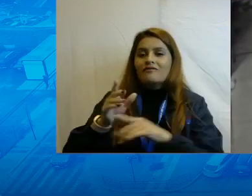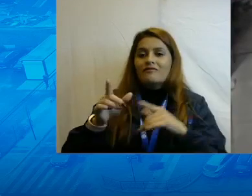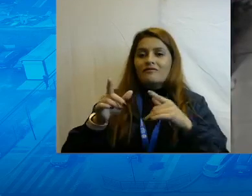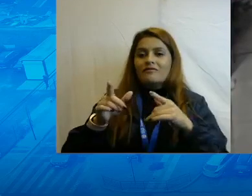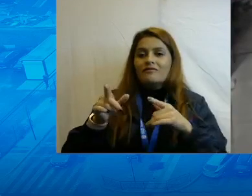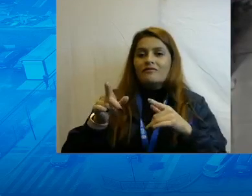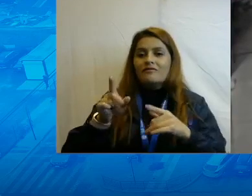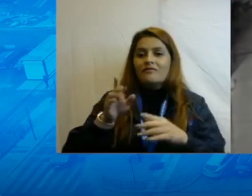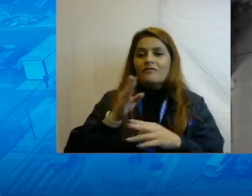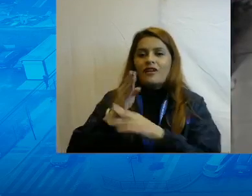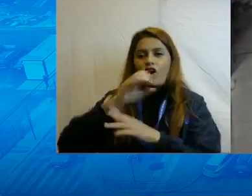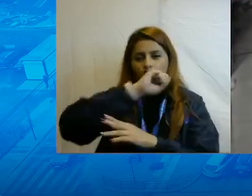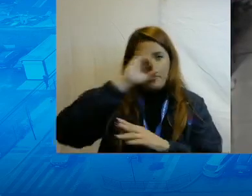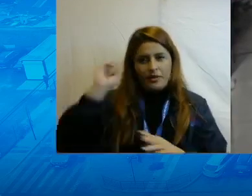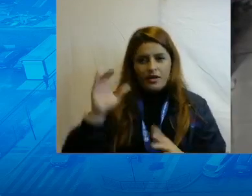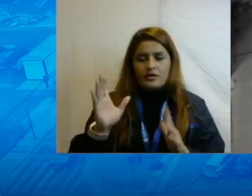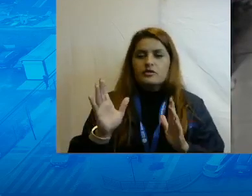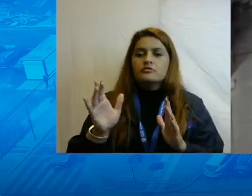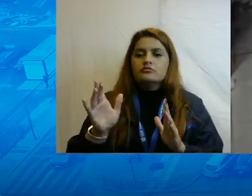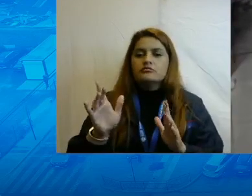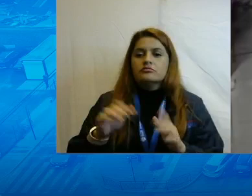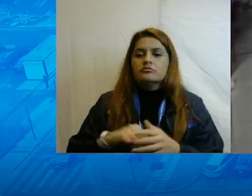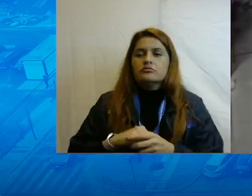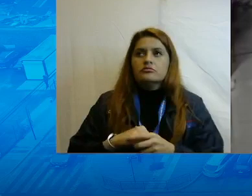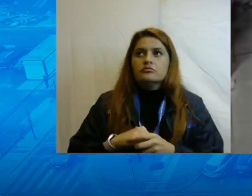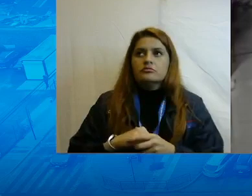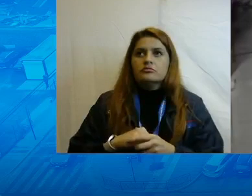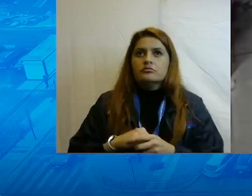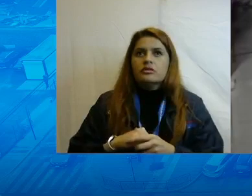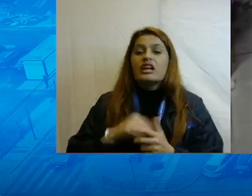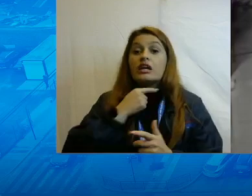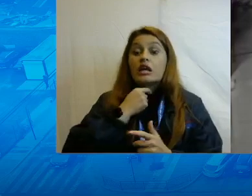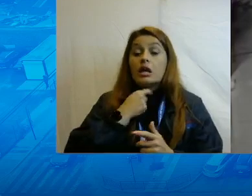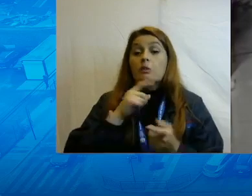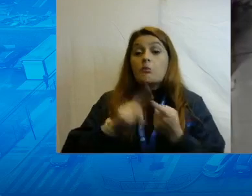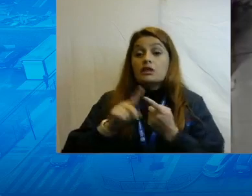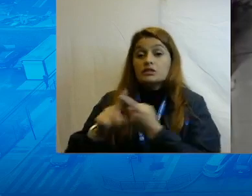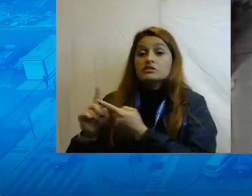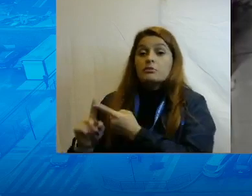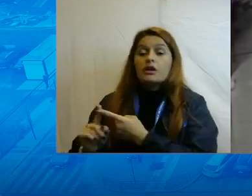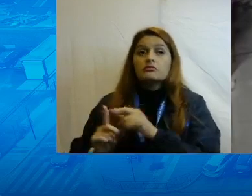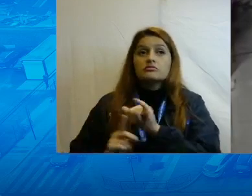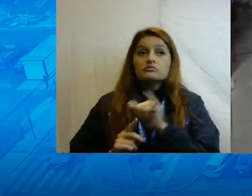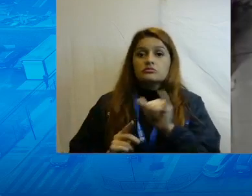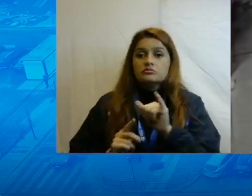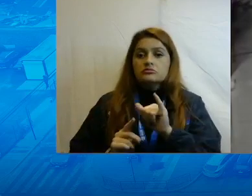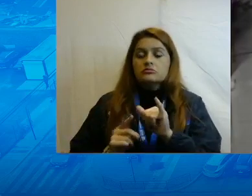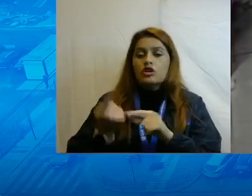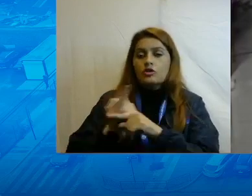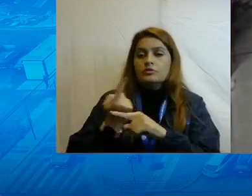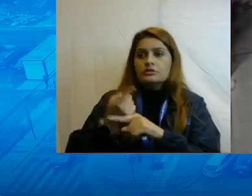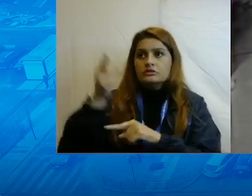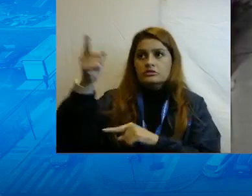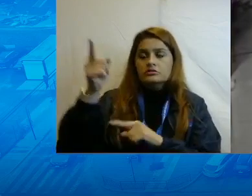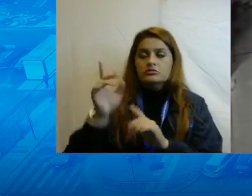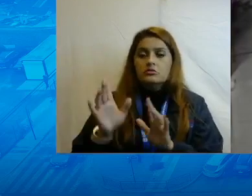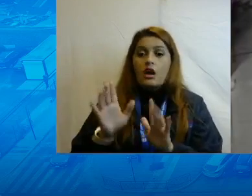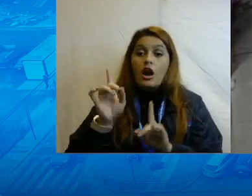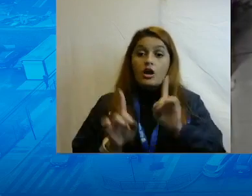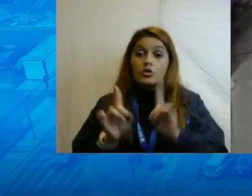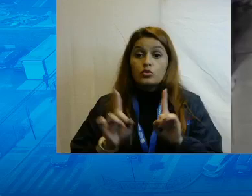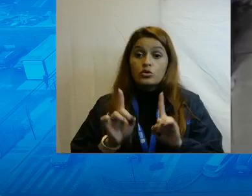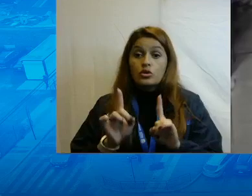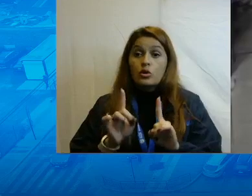Colombia, lo cual requiere un acuerdo para que el que quiera participar después se inscriba si lo estima conveniente. Así que, si hay algún inconveniente, llevo a la